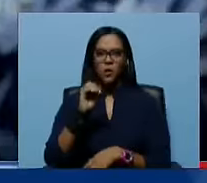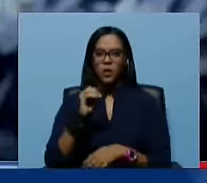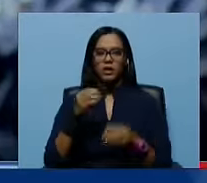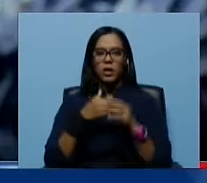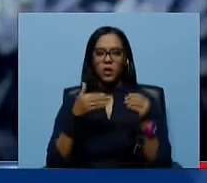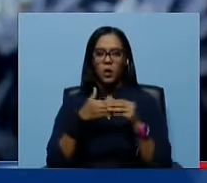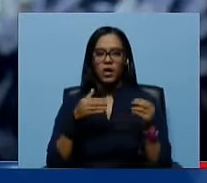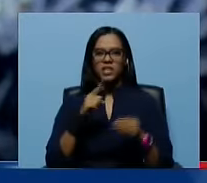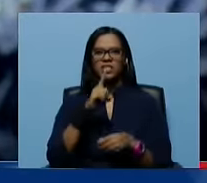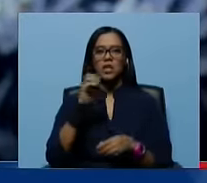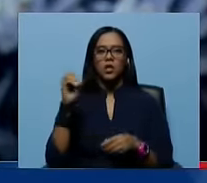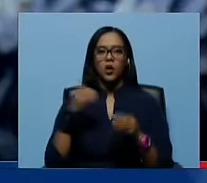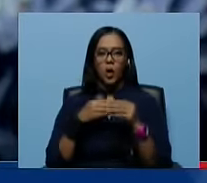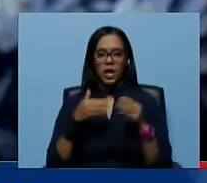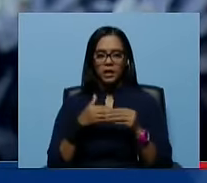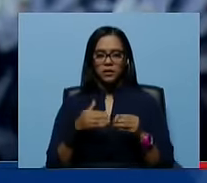dólares.